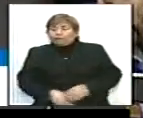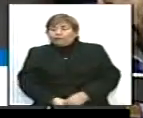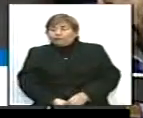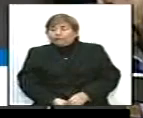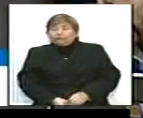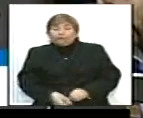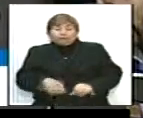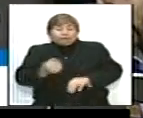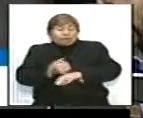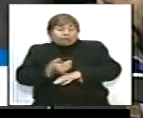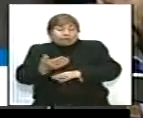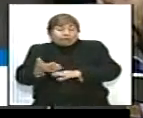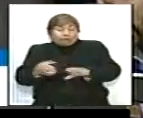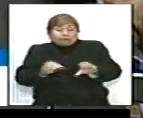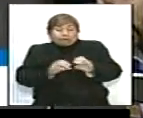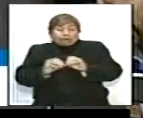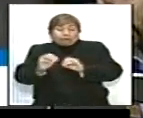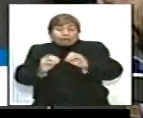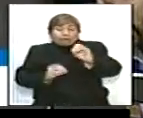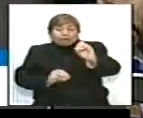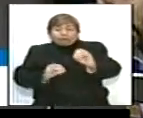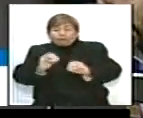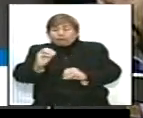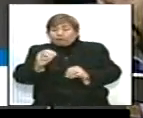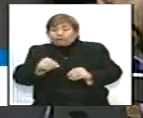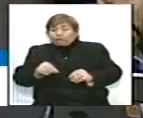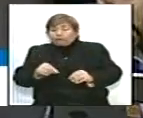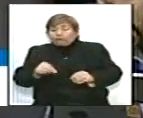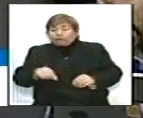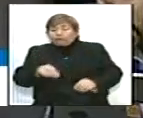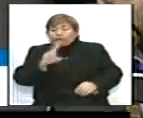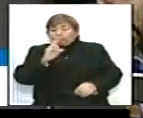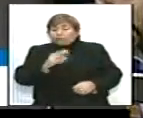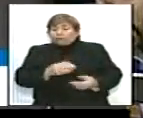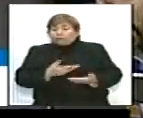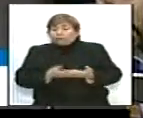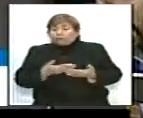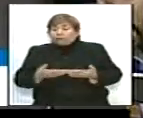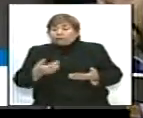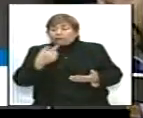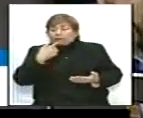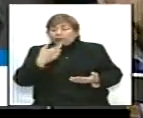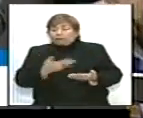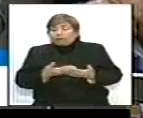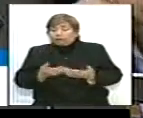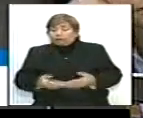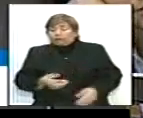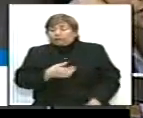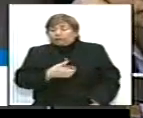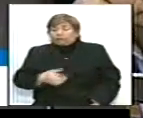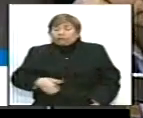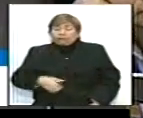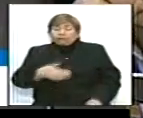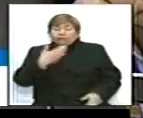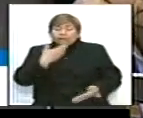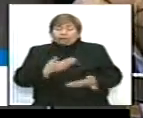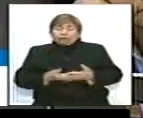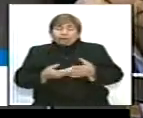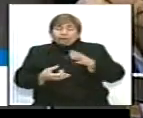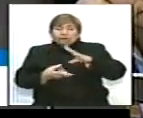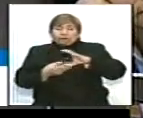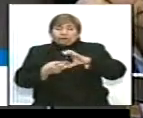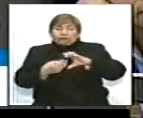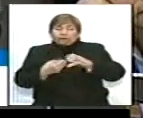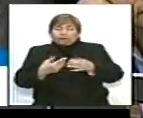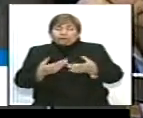el causante del gran movimiento económico de este país. Además de eso, señor presidente, gracias a la minería, el Perú